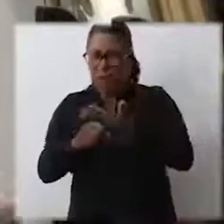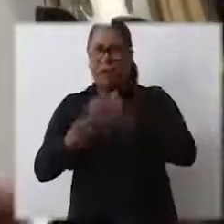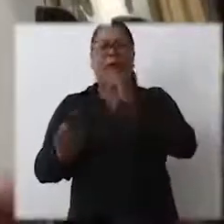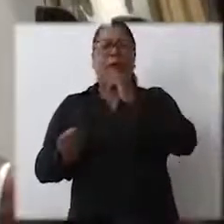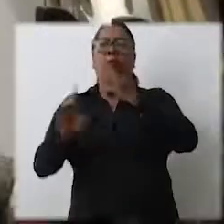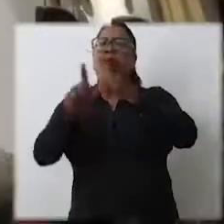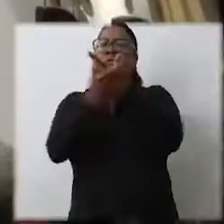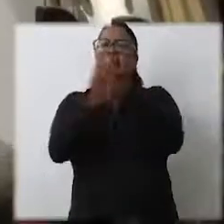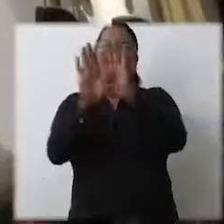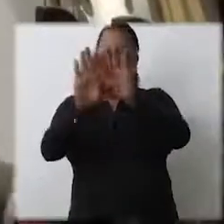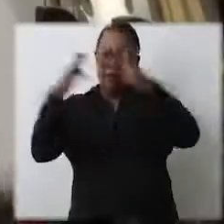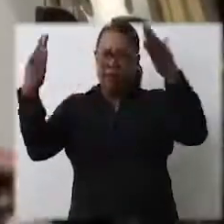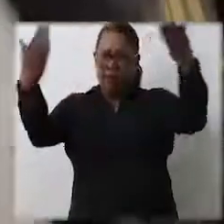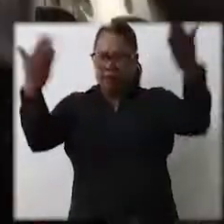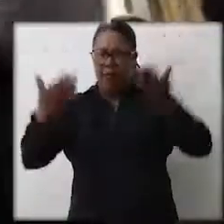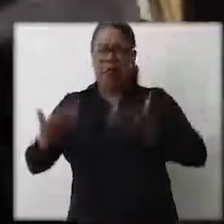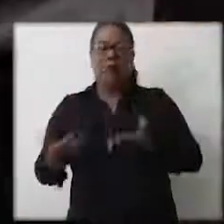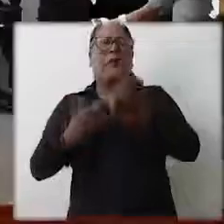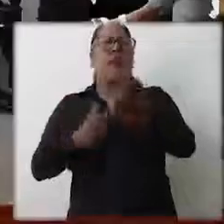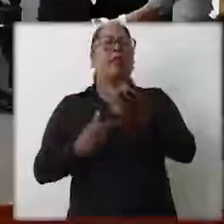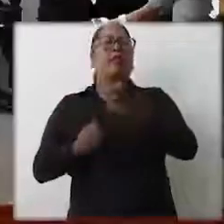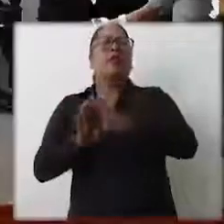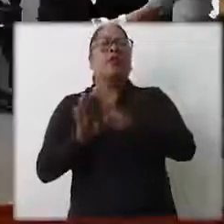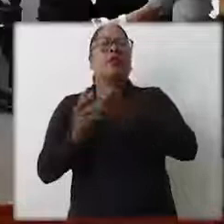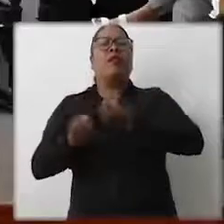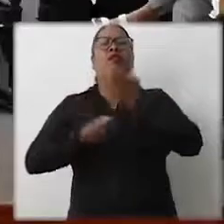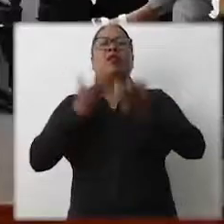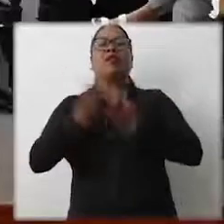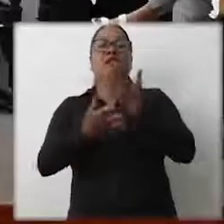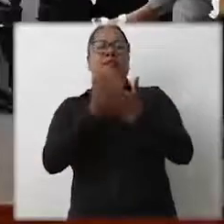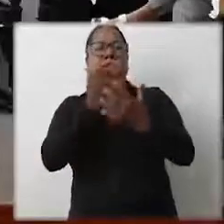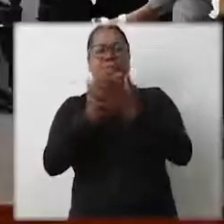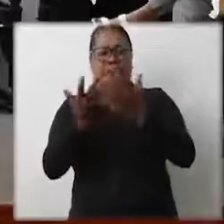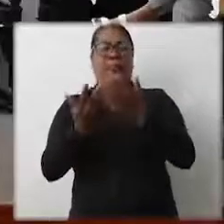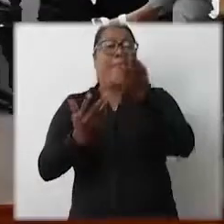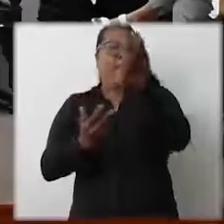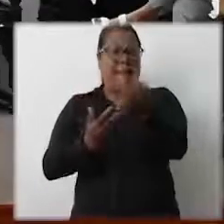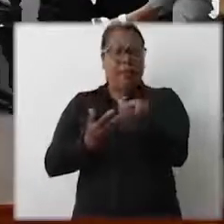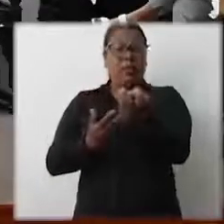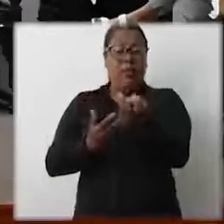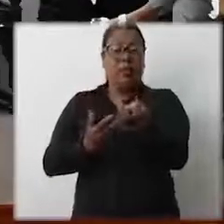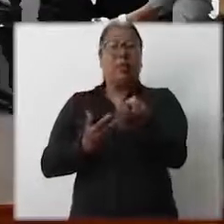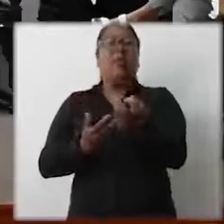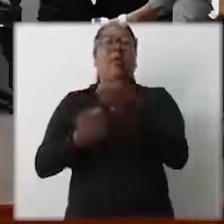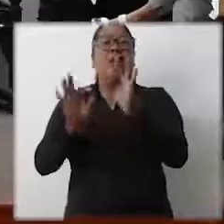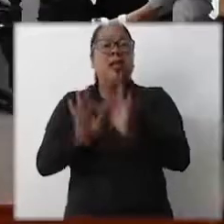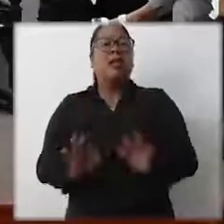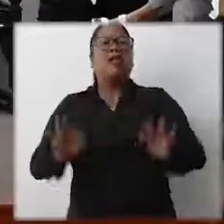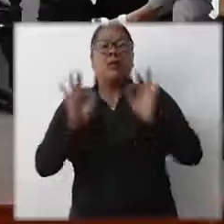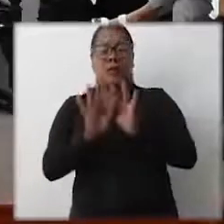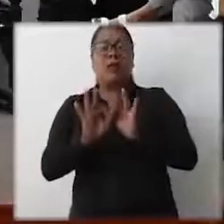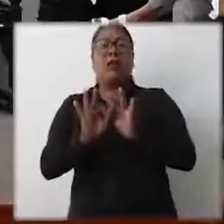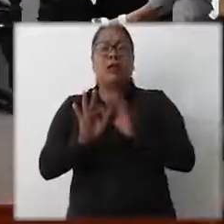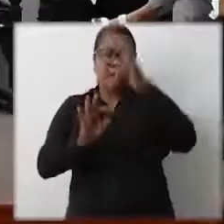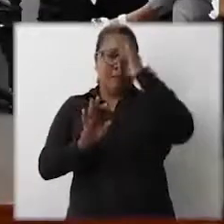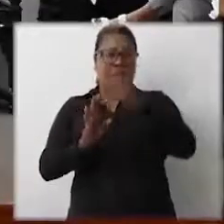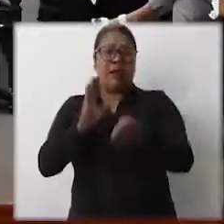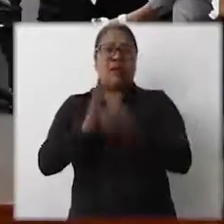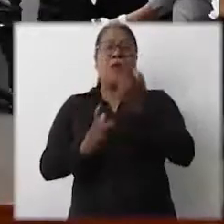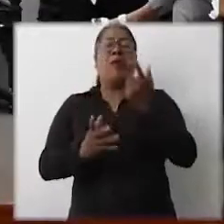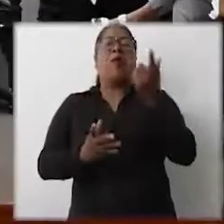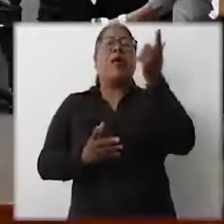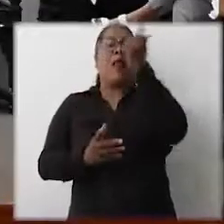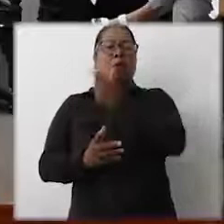presidente. Muchas gracias, síndico. Señora secretaria, someta a la consideración de este honorable cabildo que el punto de